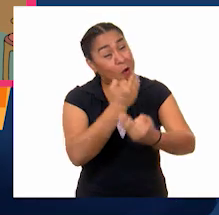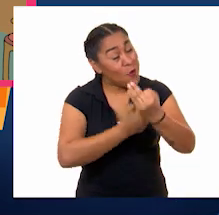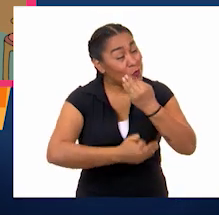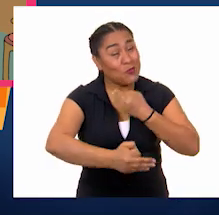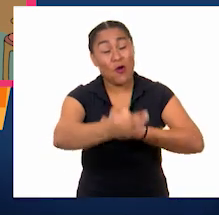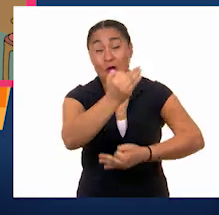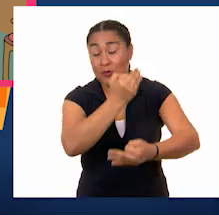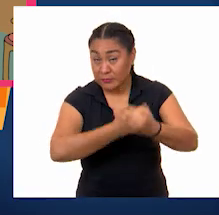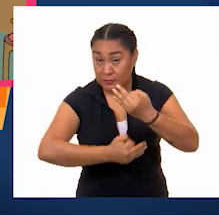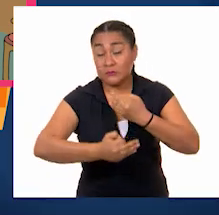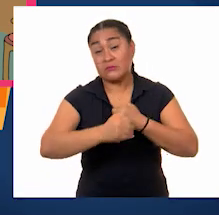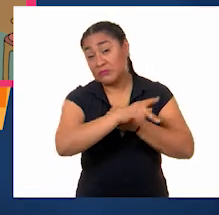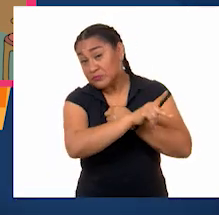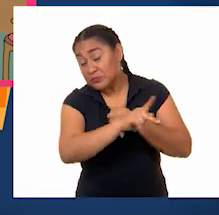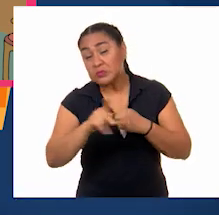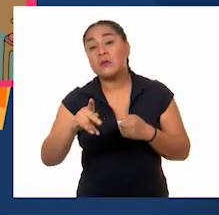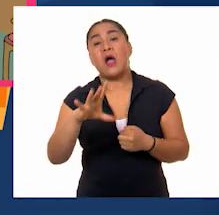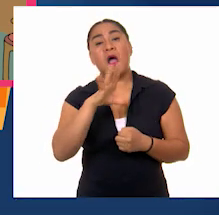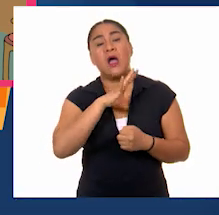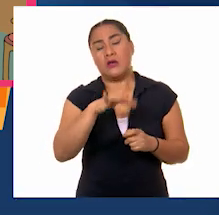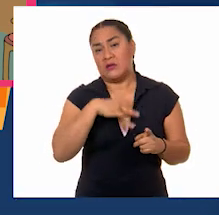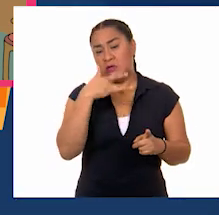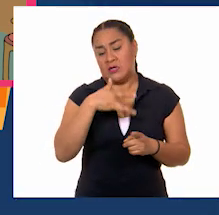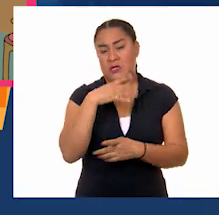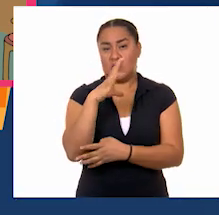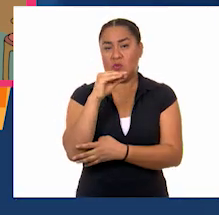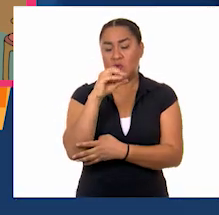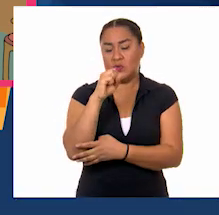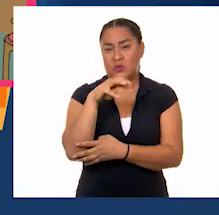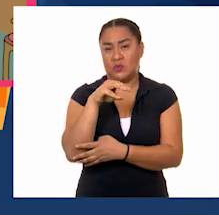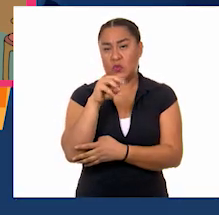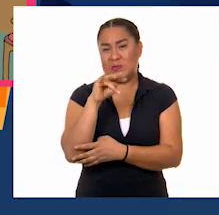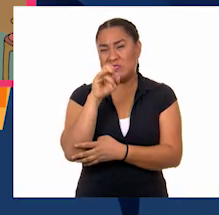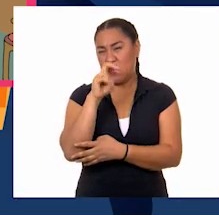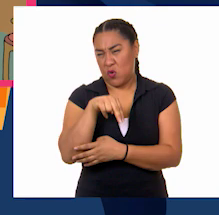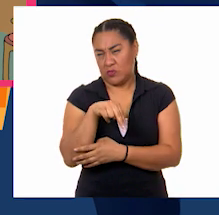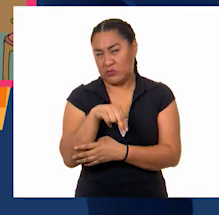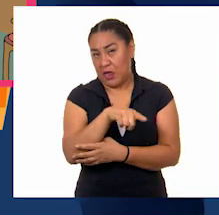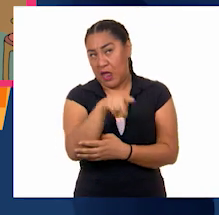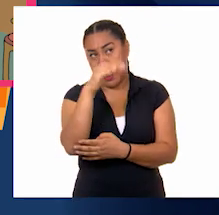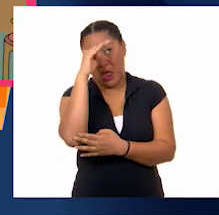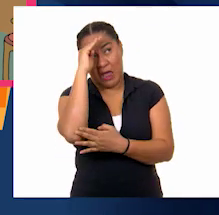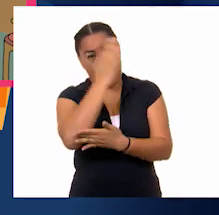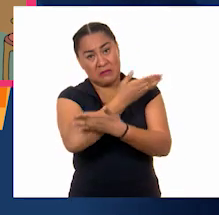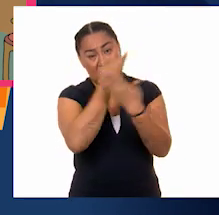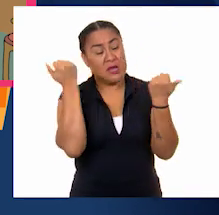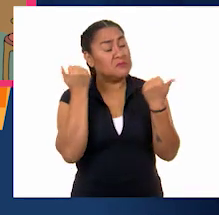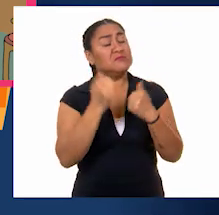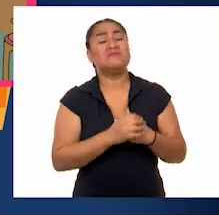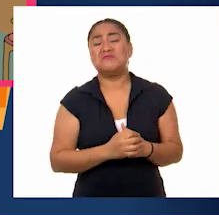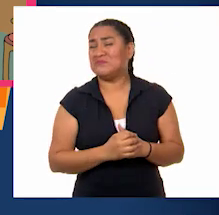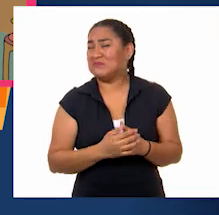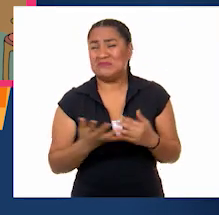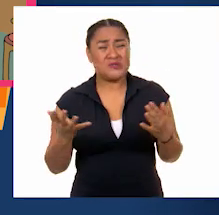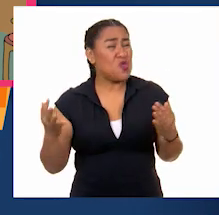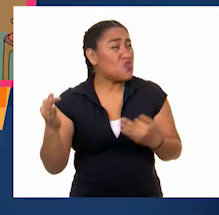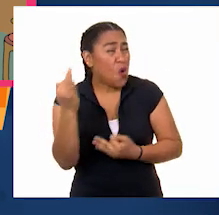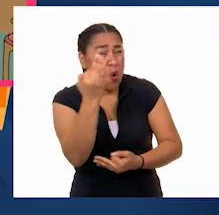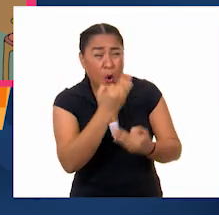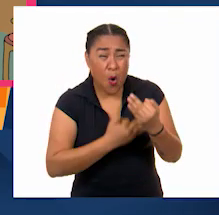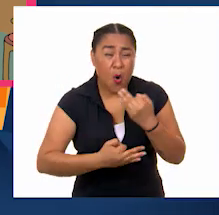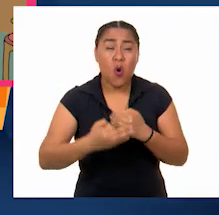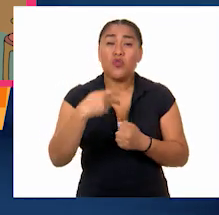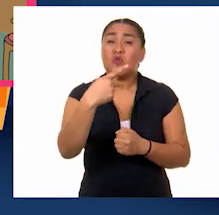todos tenemos una cosmovisión, ¿sí? Aunque no lo sepamos, todos, hasta sí,